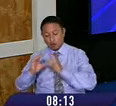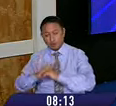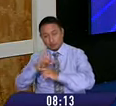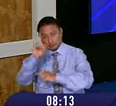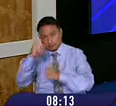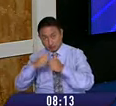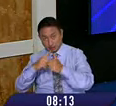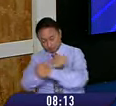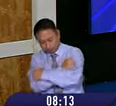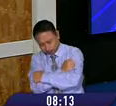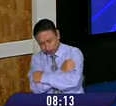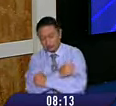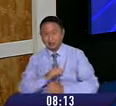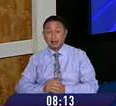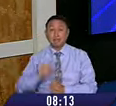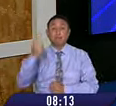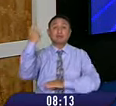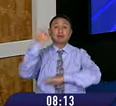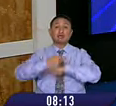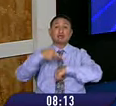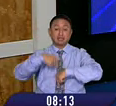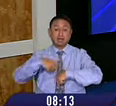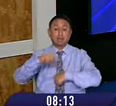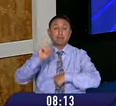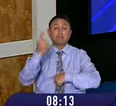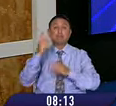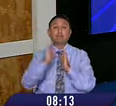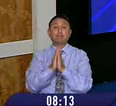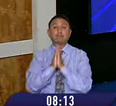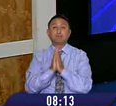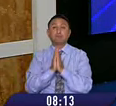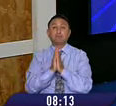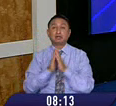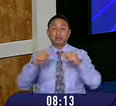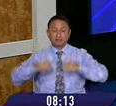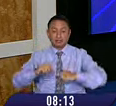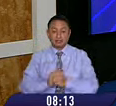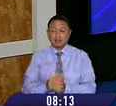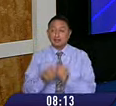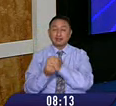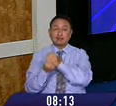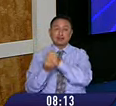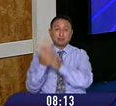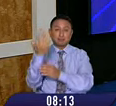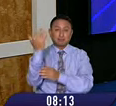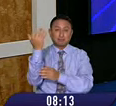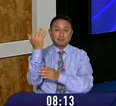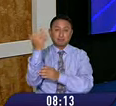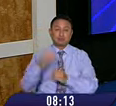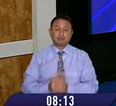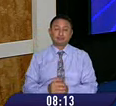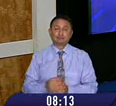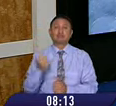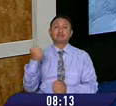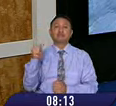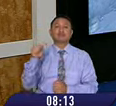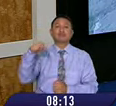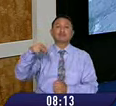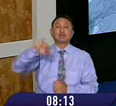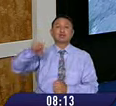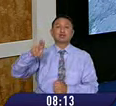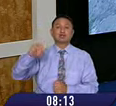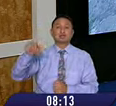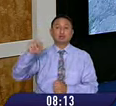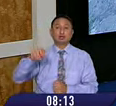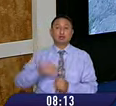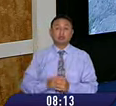abrazo del caso. Primer día y primer petitorio, tráigame la vela. San Juan es un verdadero desastre.